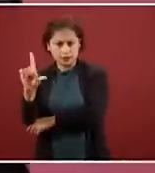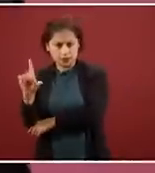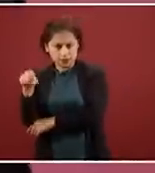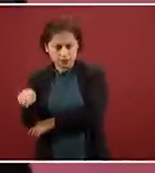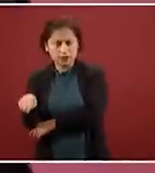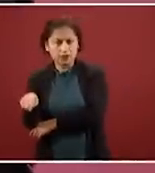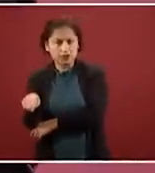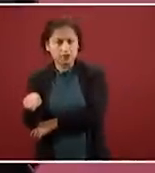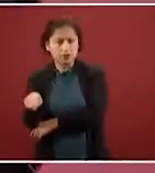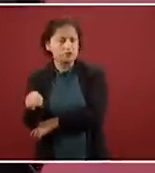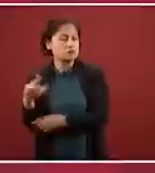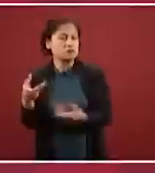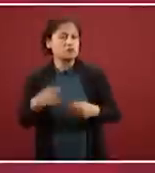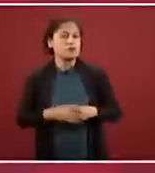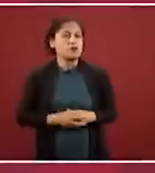lo puede